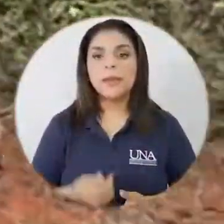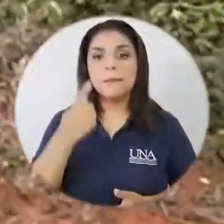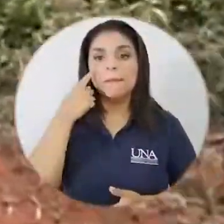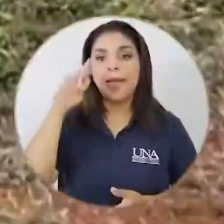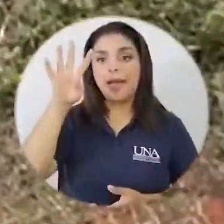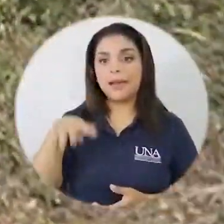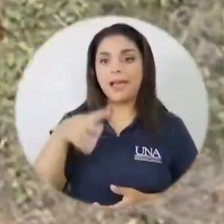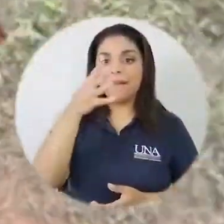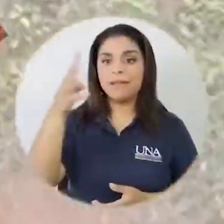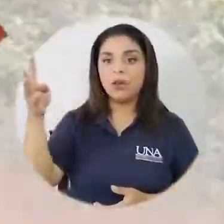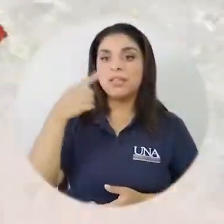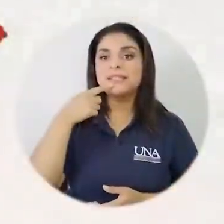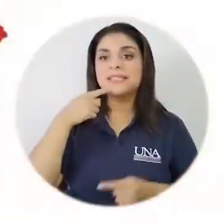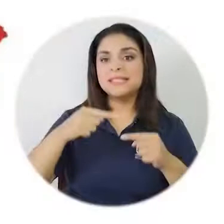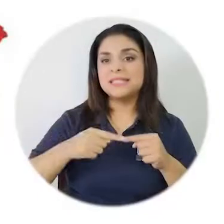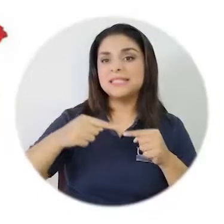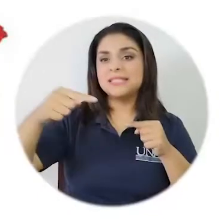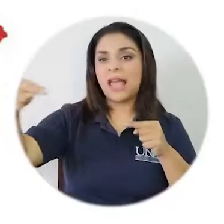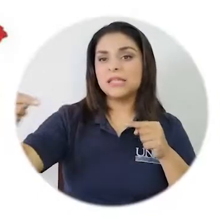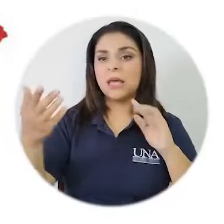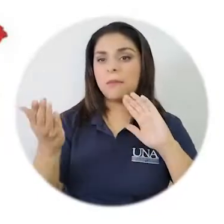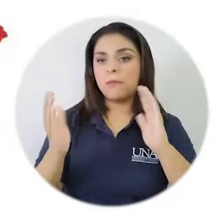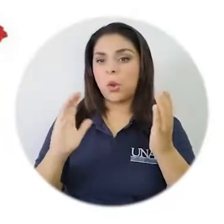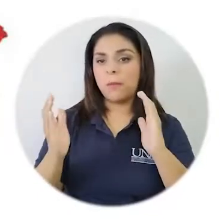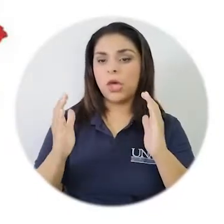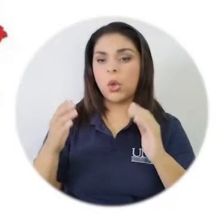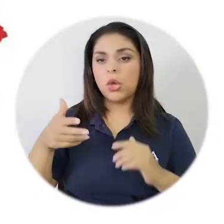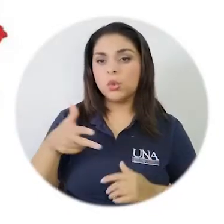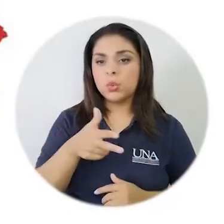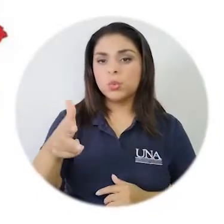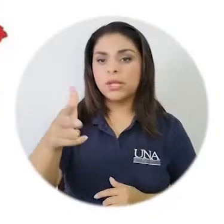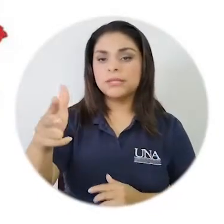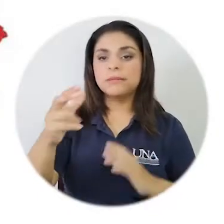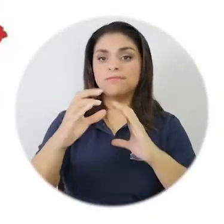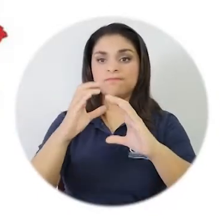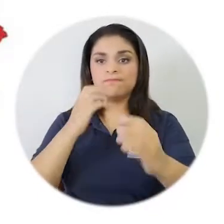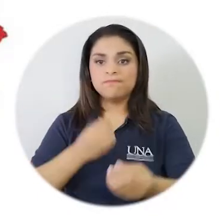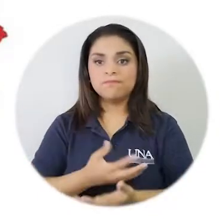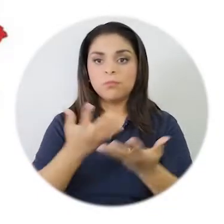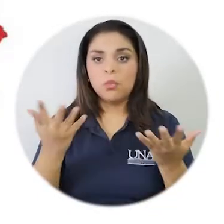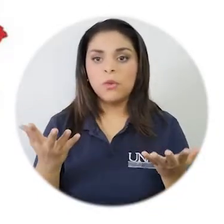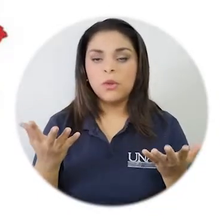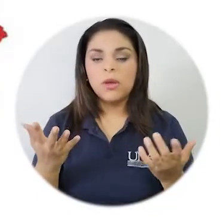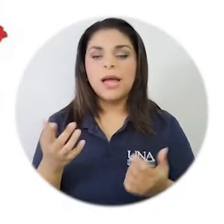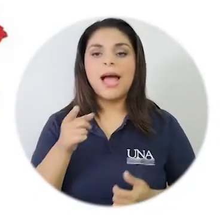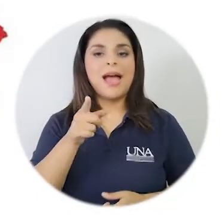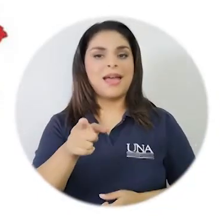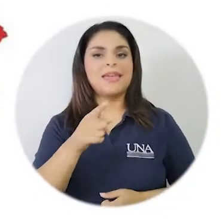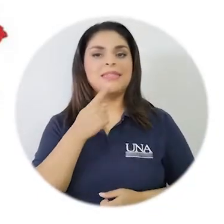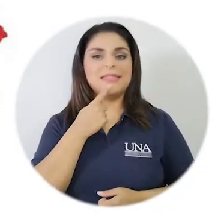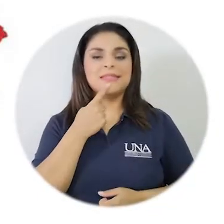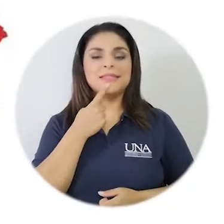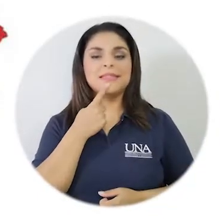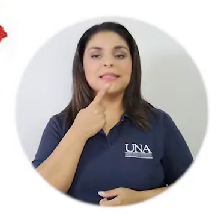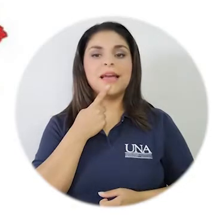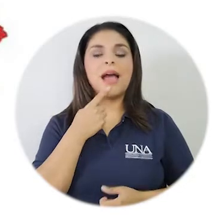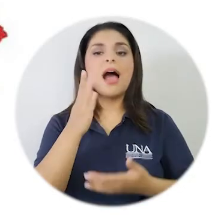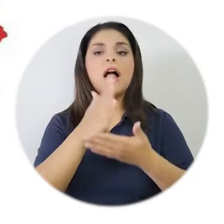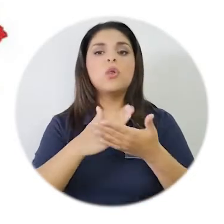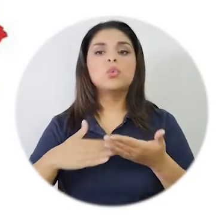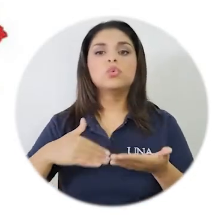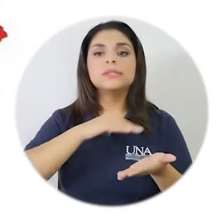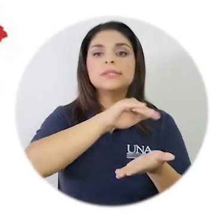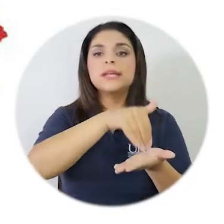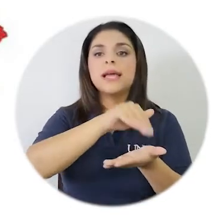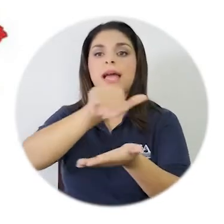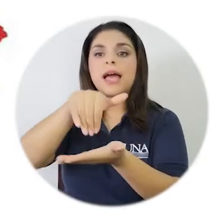llama distancia promedio de las nuevas construcciones respecto a las rutas de transporte público, ¿verdad? Y lo curioso del caso, voy